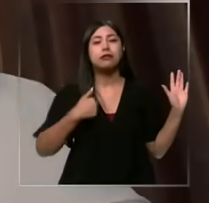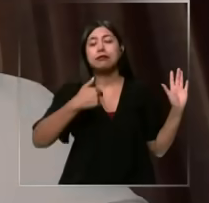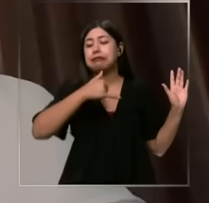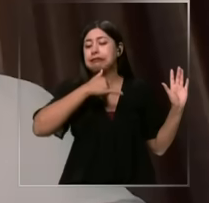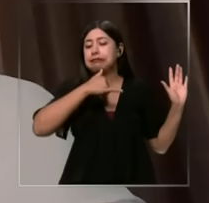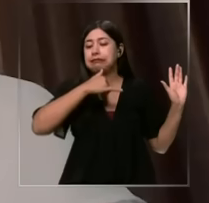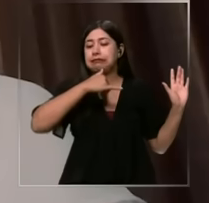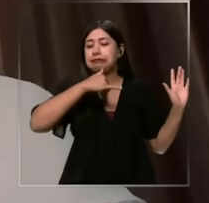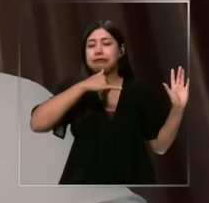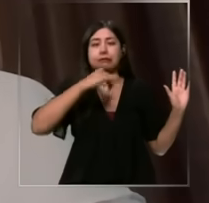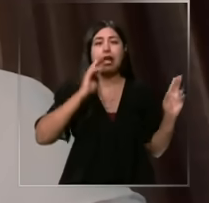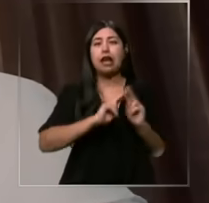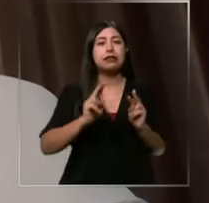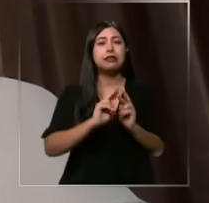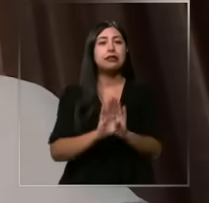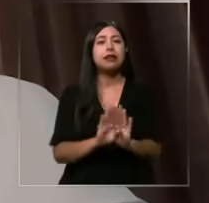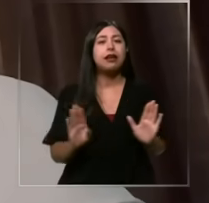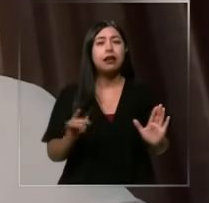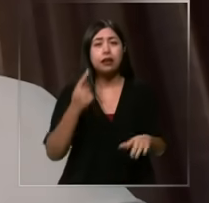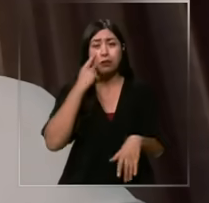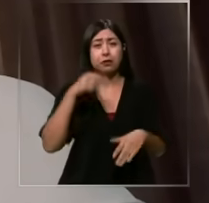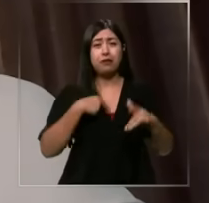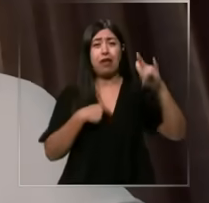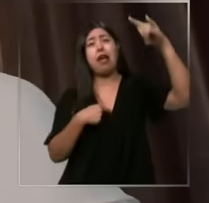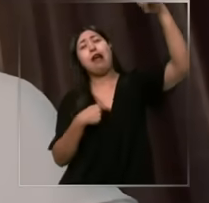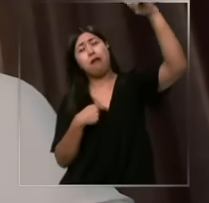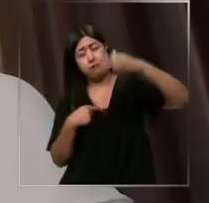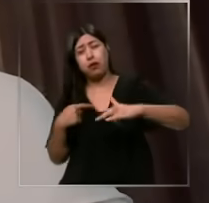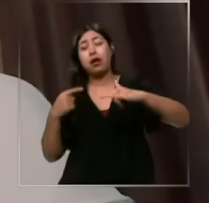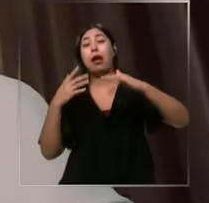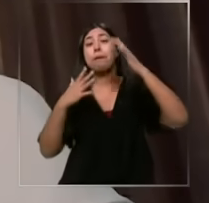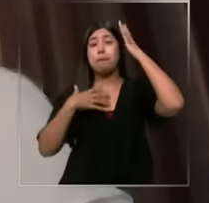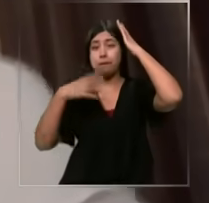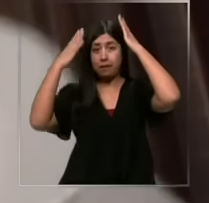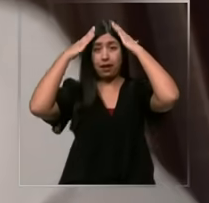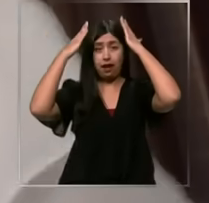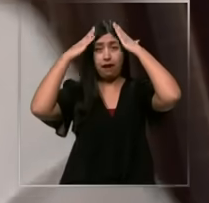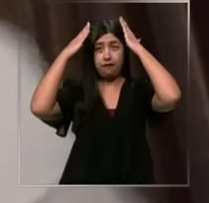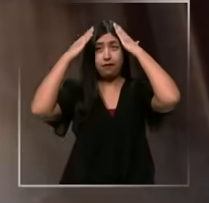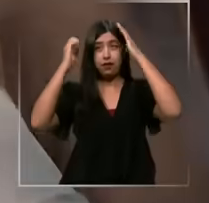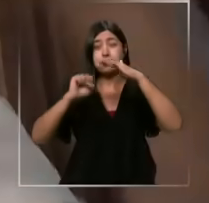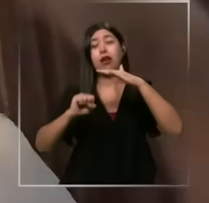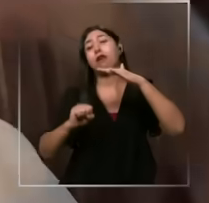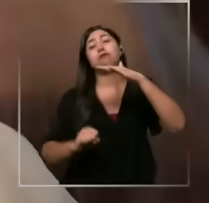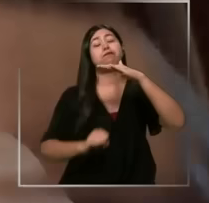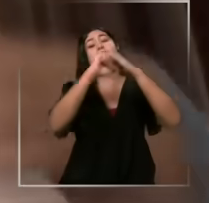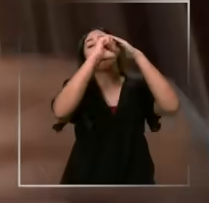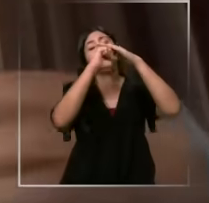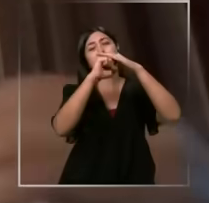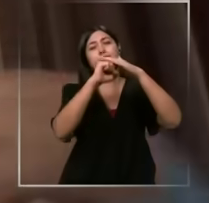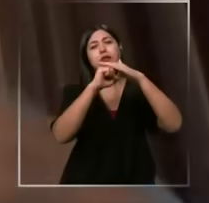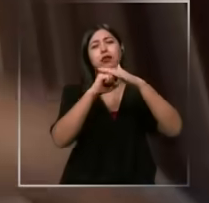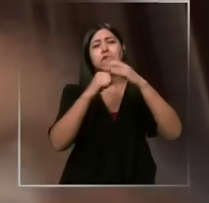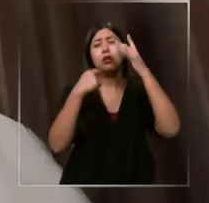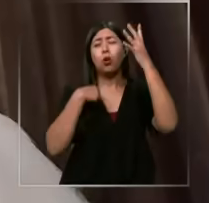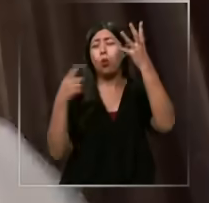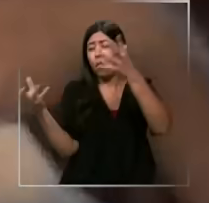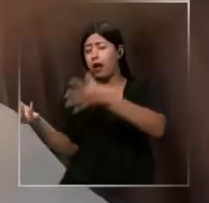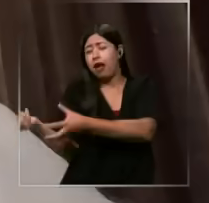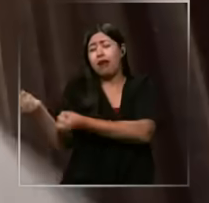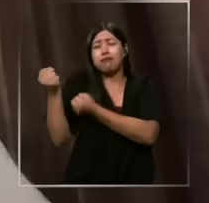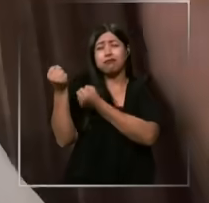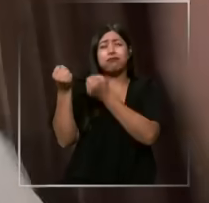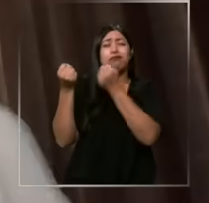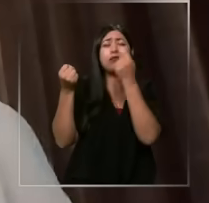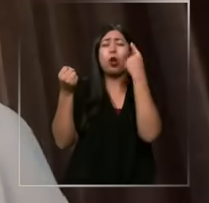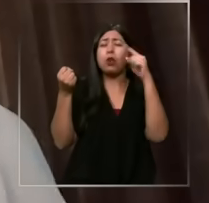hacer porque la bajada ve que eso están. Entonces yo choqué mi cabeza. Choqué mi cabeza y con una mano me agarré y con la otra la